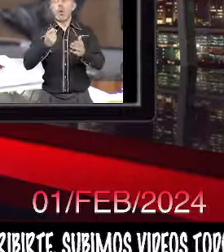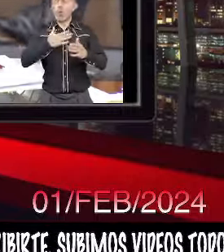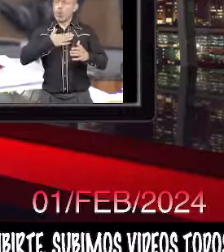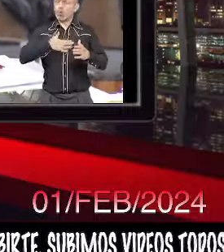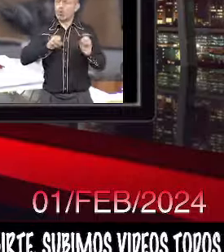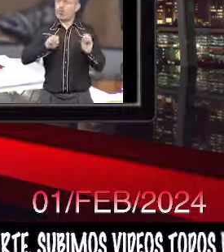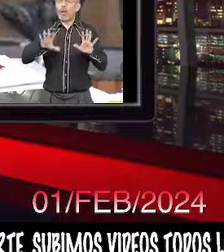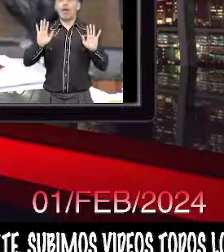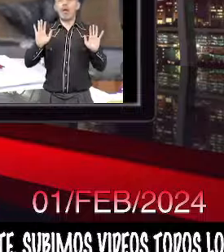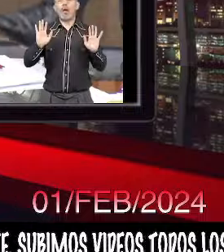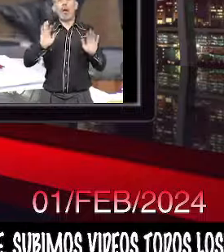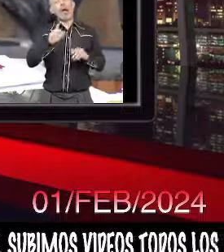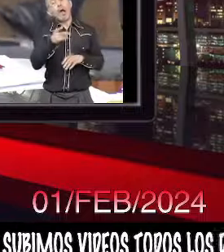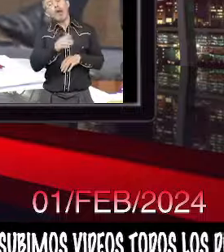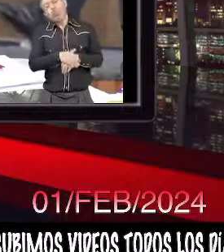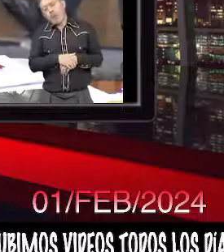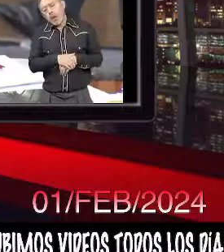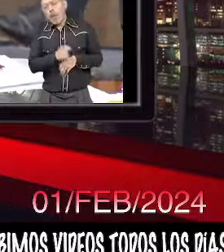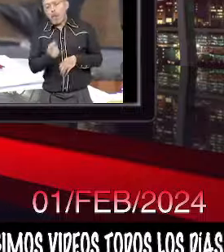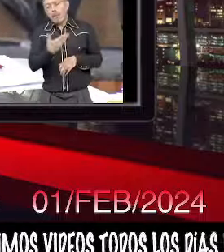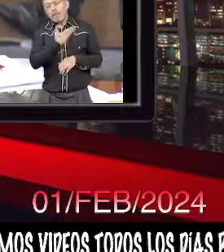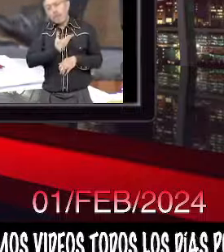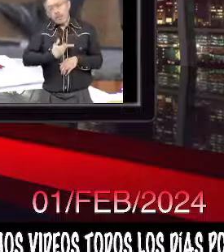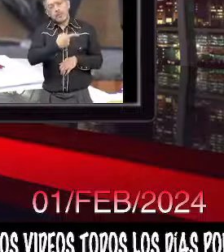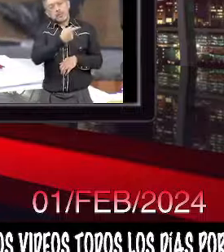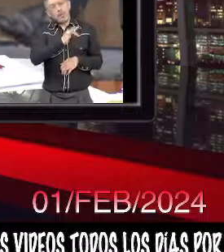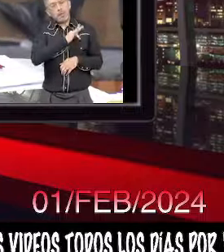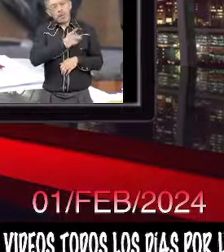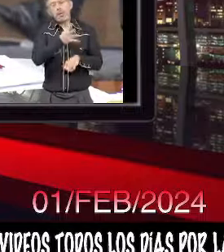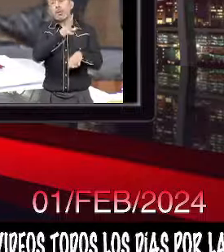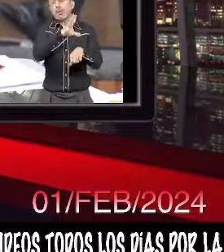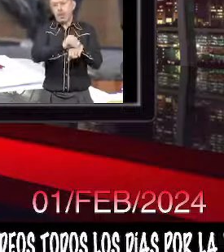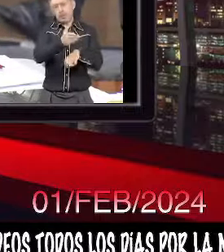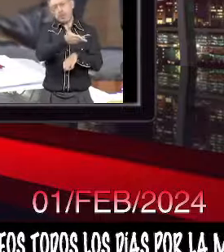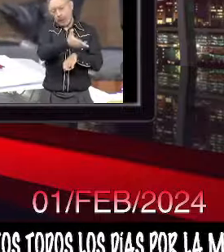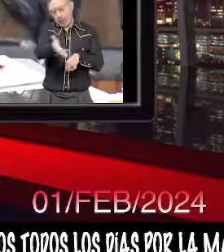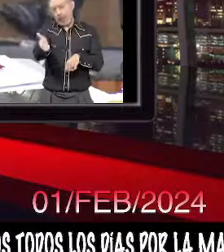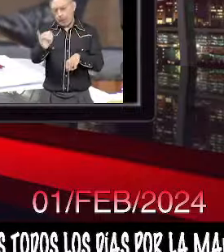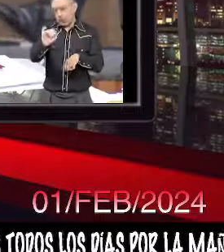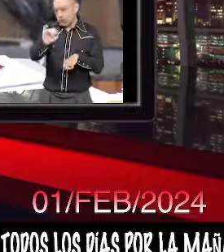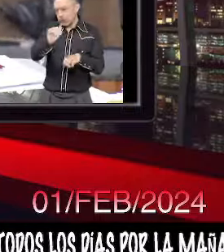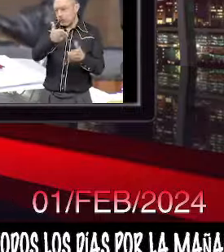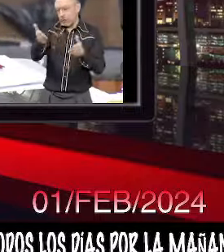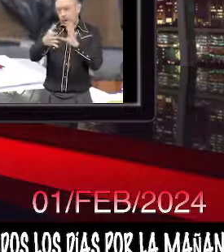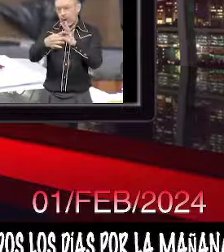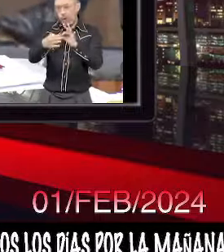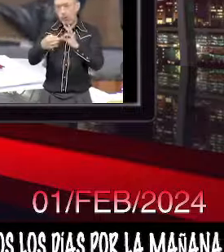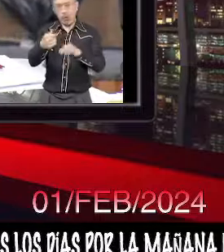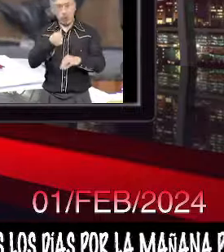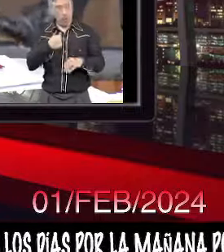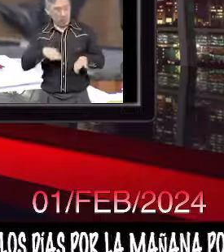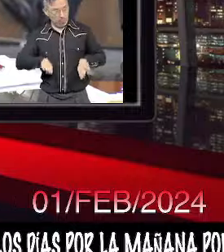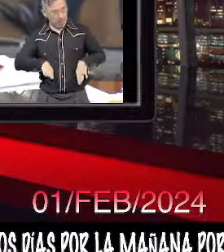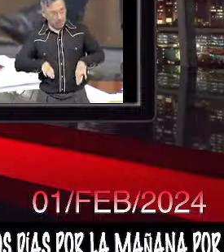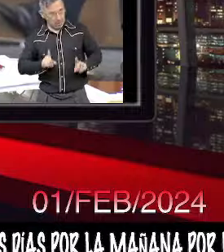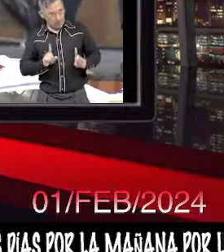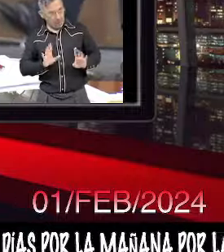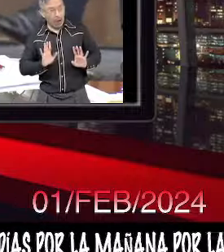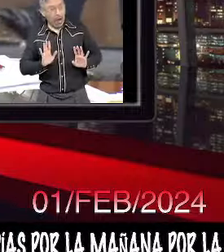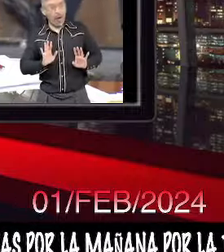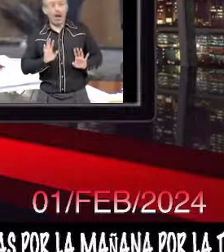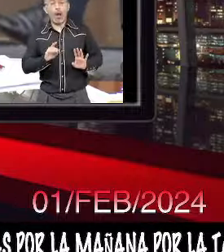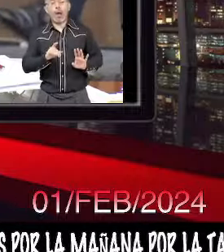que el compañero presidente participe. Y cuando no está más, y cuando no me conviene, entonces fue fraude